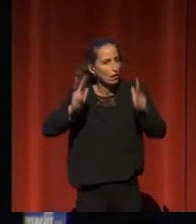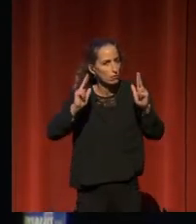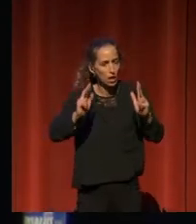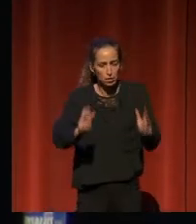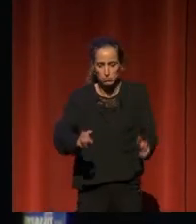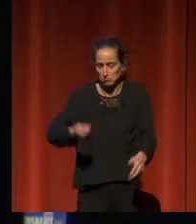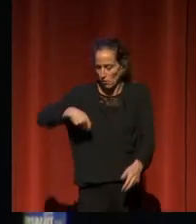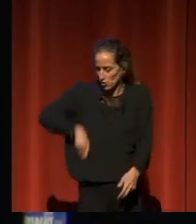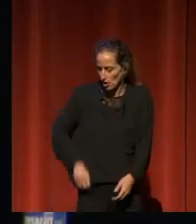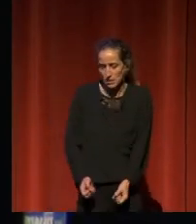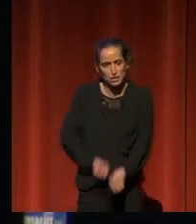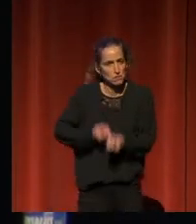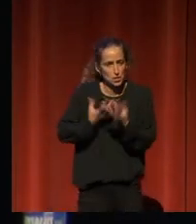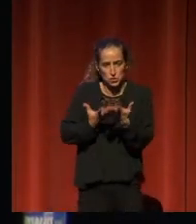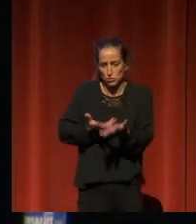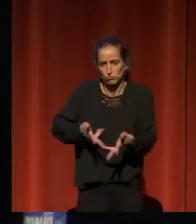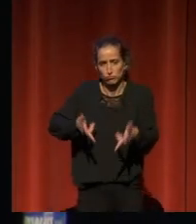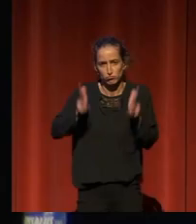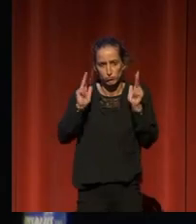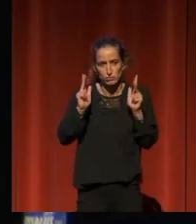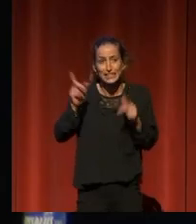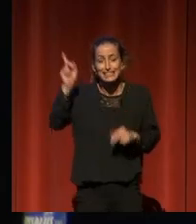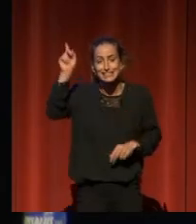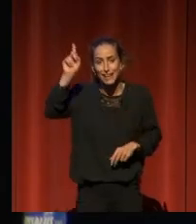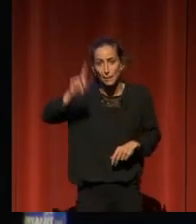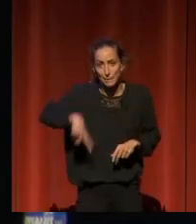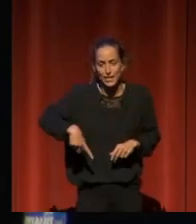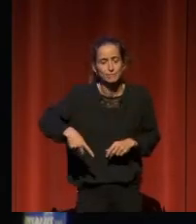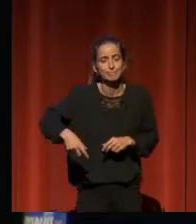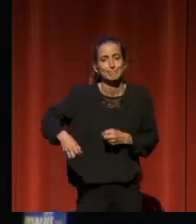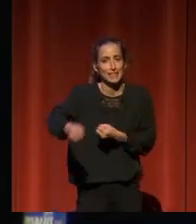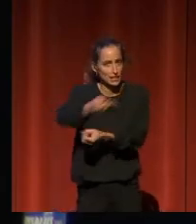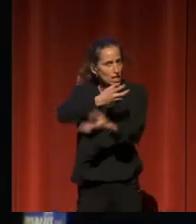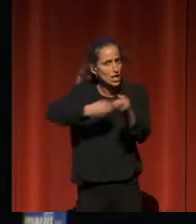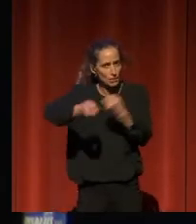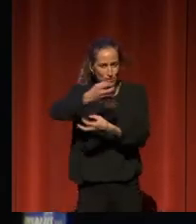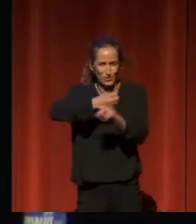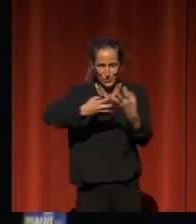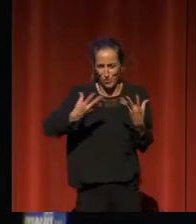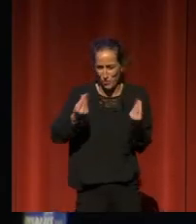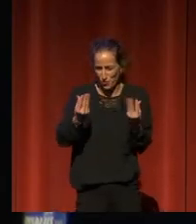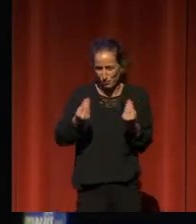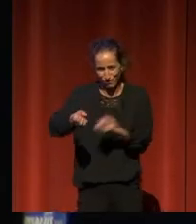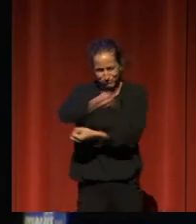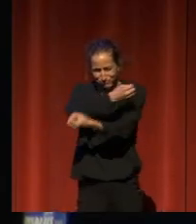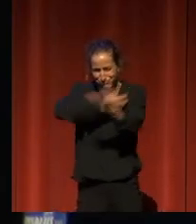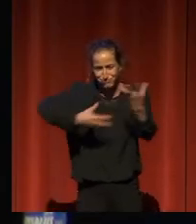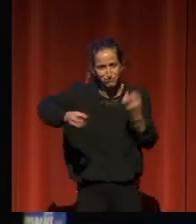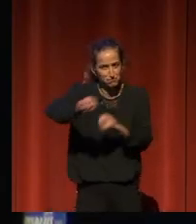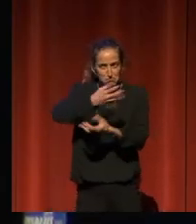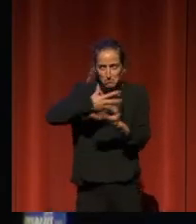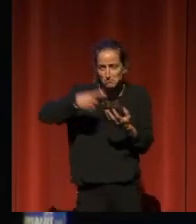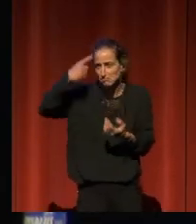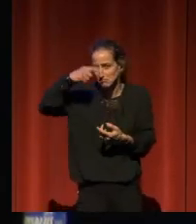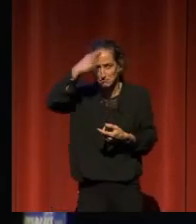profesional y un alto nivel de intercambio de información sobre la los temas que afectan a las eh